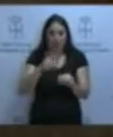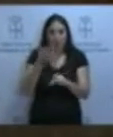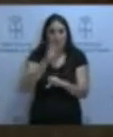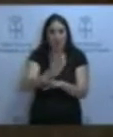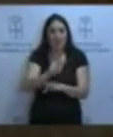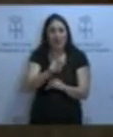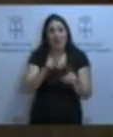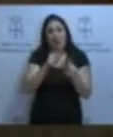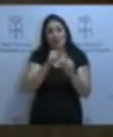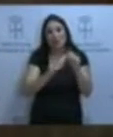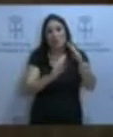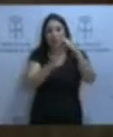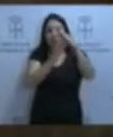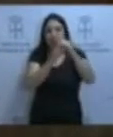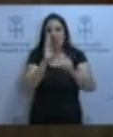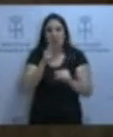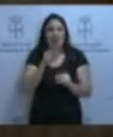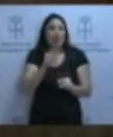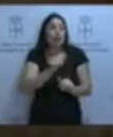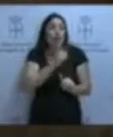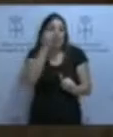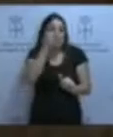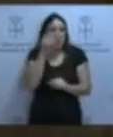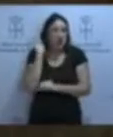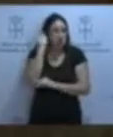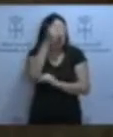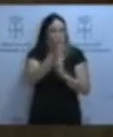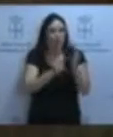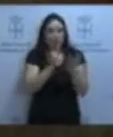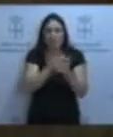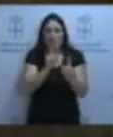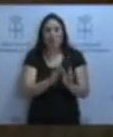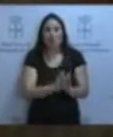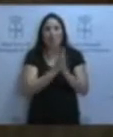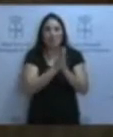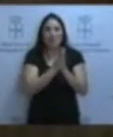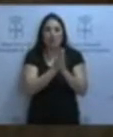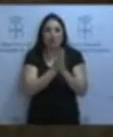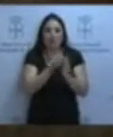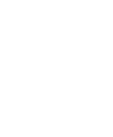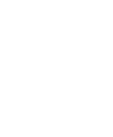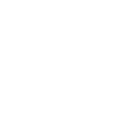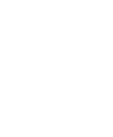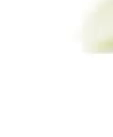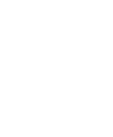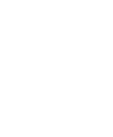corrupción. Le pido que no vuelvan a mirar para otro lado y le pido que actúen ante ello.